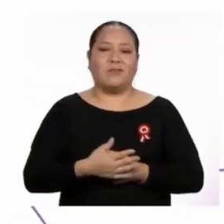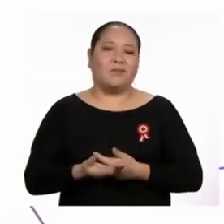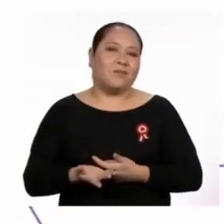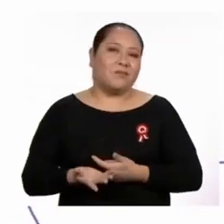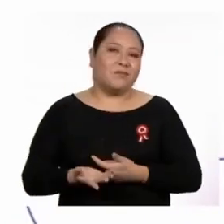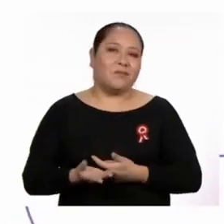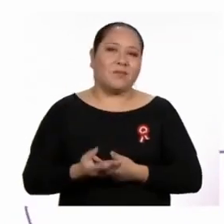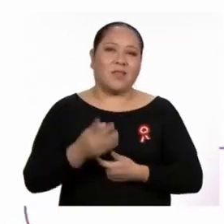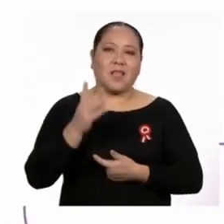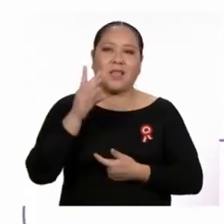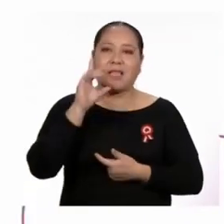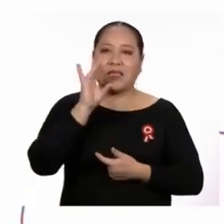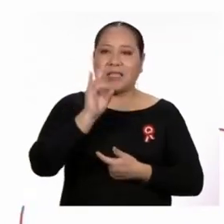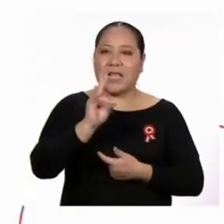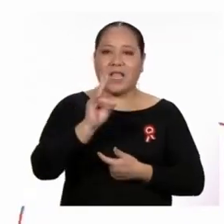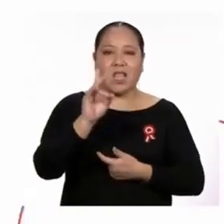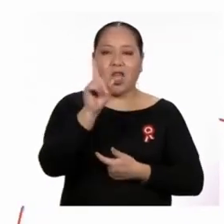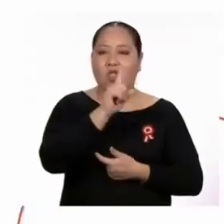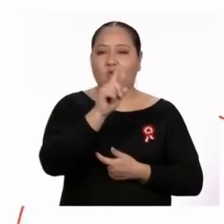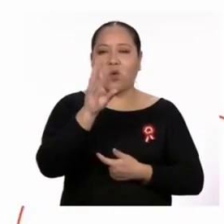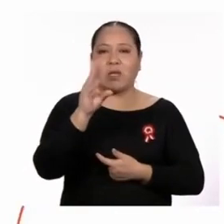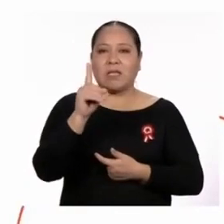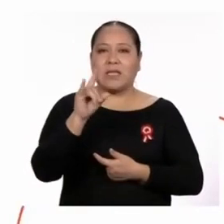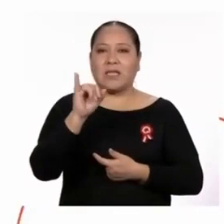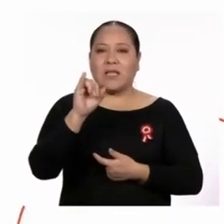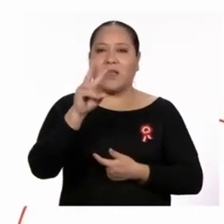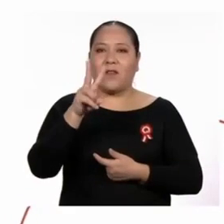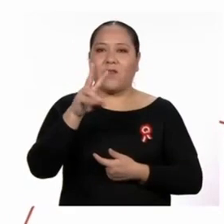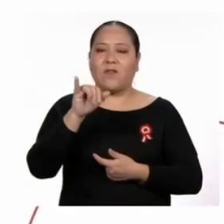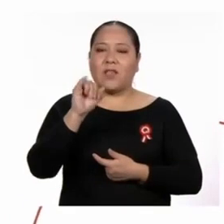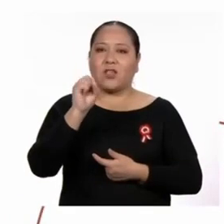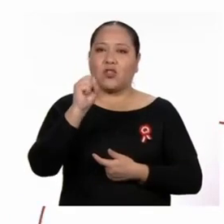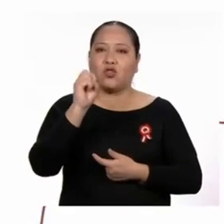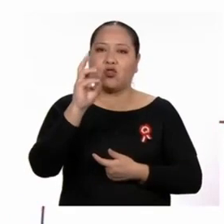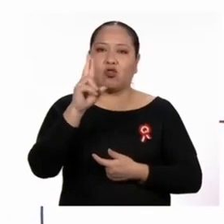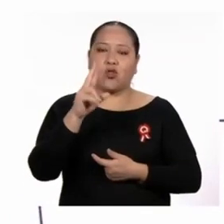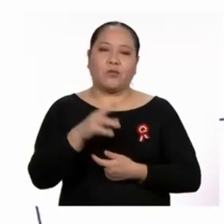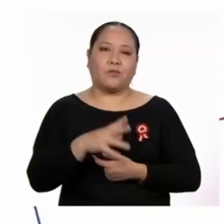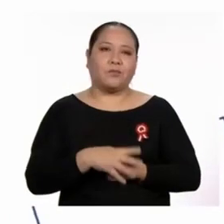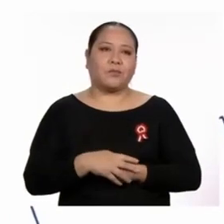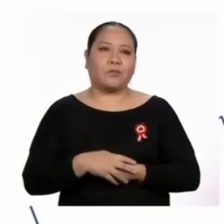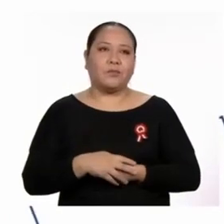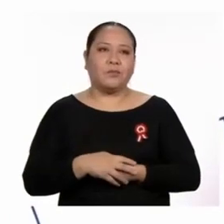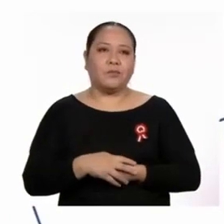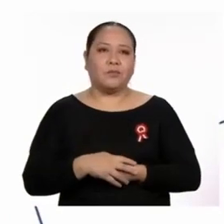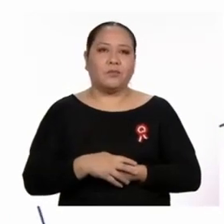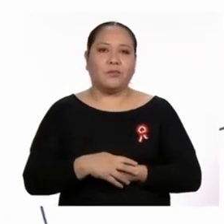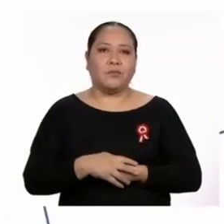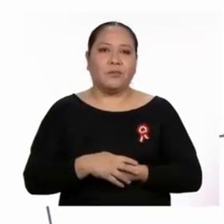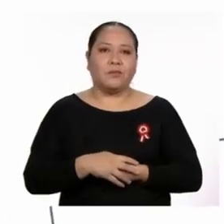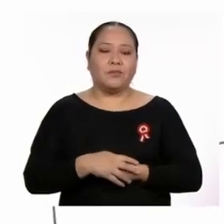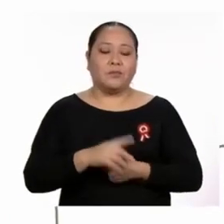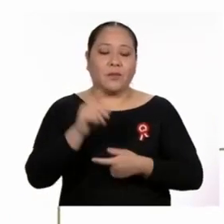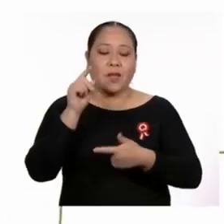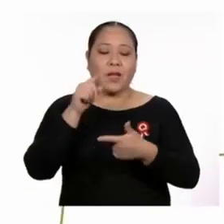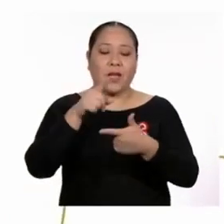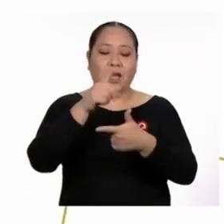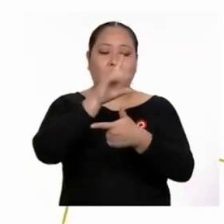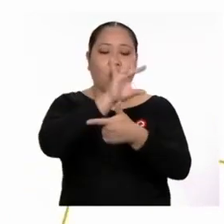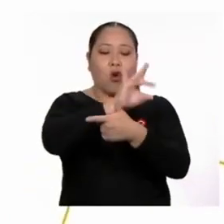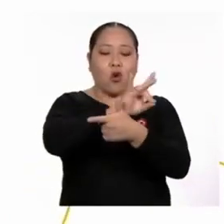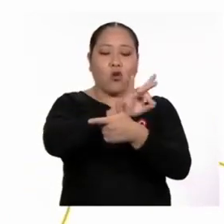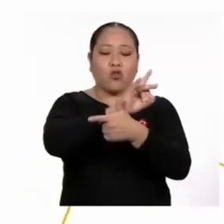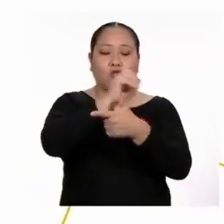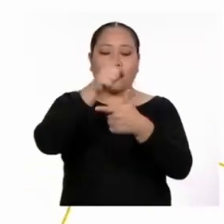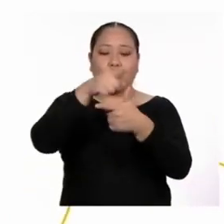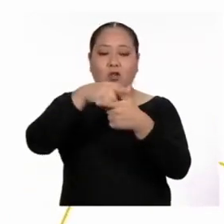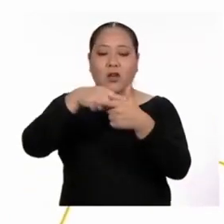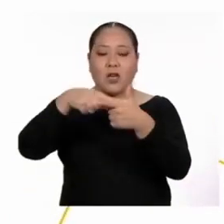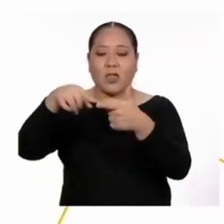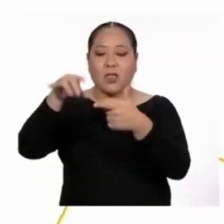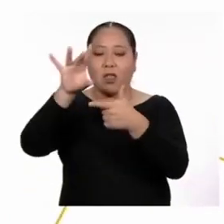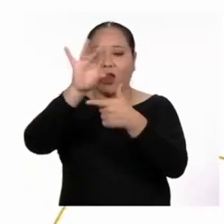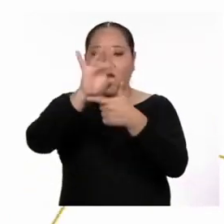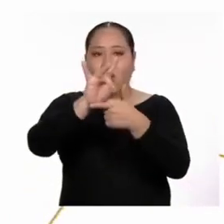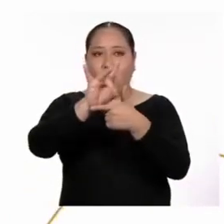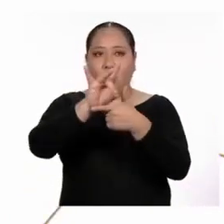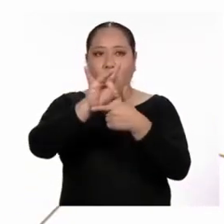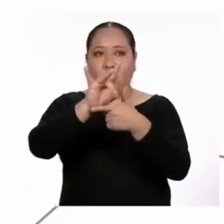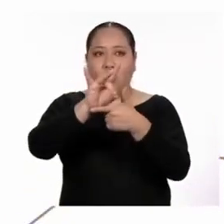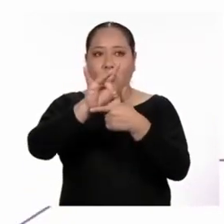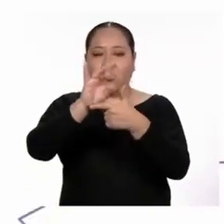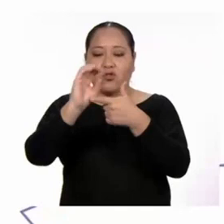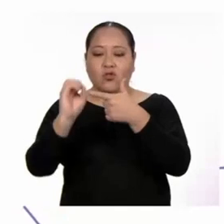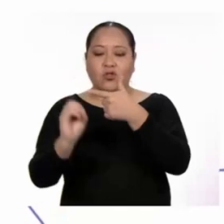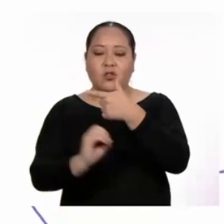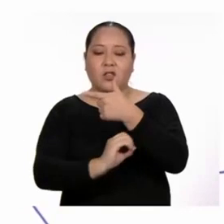Entonces, 7 no es divisor. Al dividir 8 entre 8, ¿el residuo